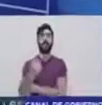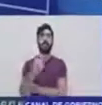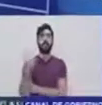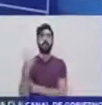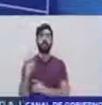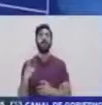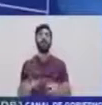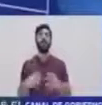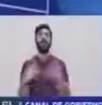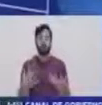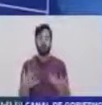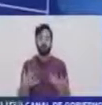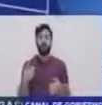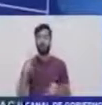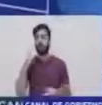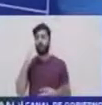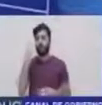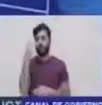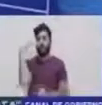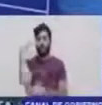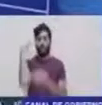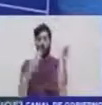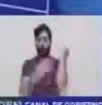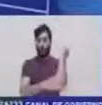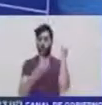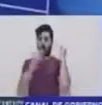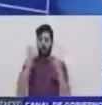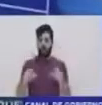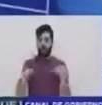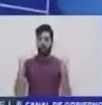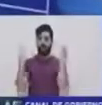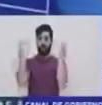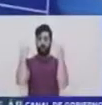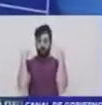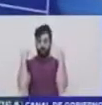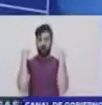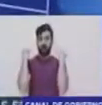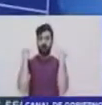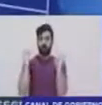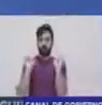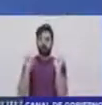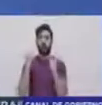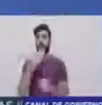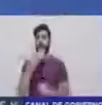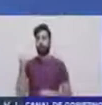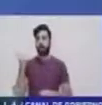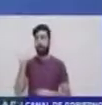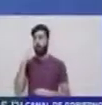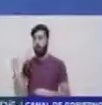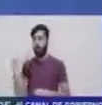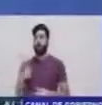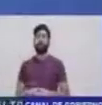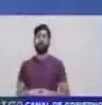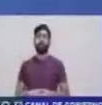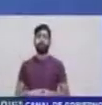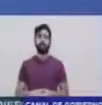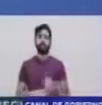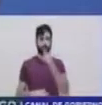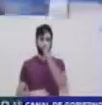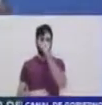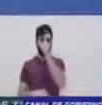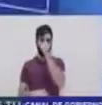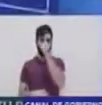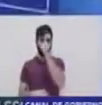Es importante subir los codos y pasar de manera inmediata los codos